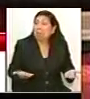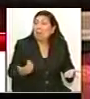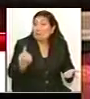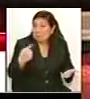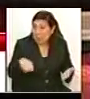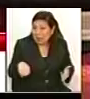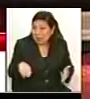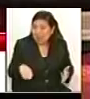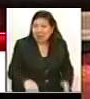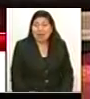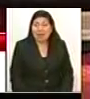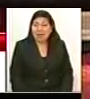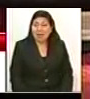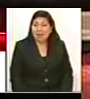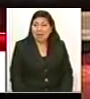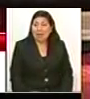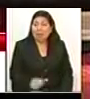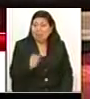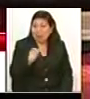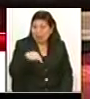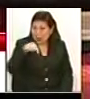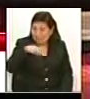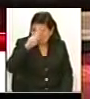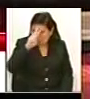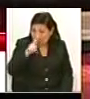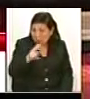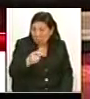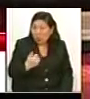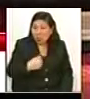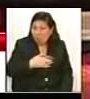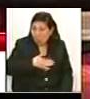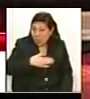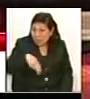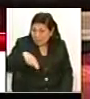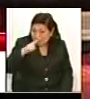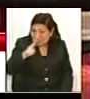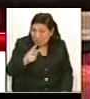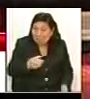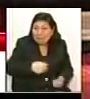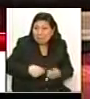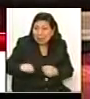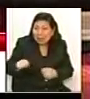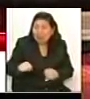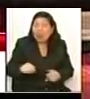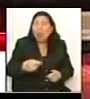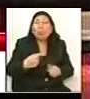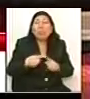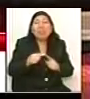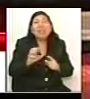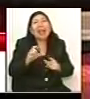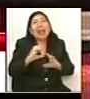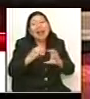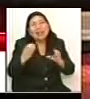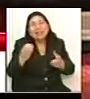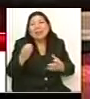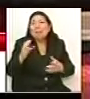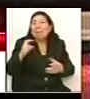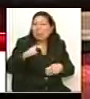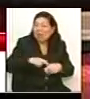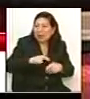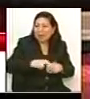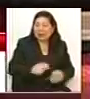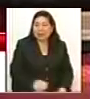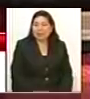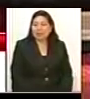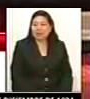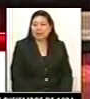para los pequeños productores, empresarios que exportan papa, ya sea Yungay o papa nativa, orgánica, que es